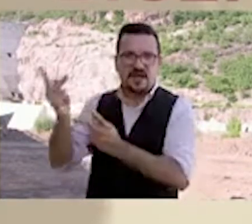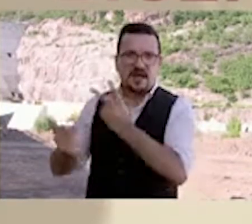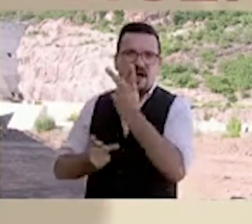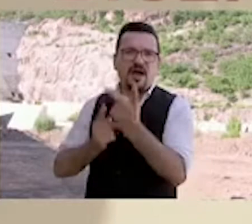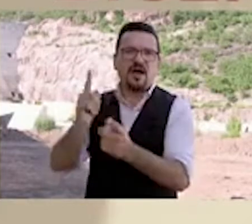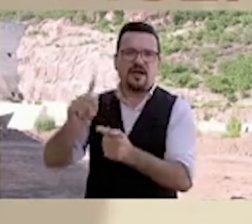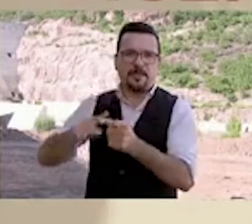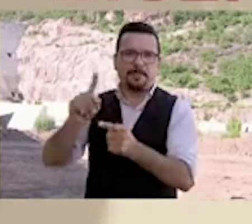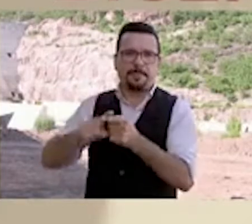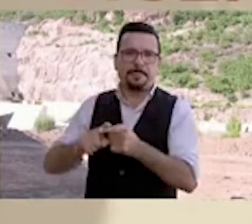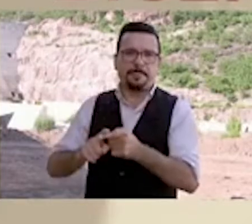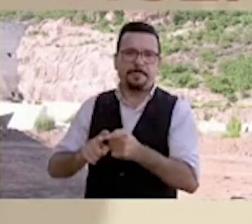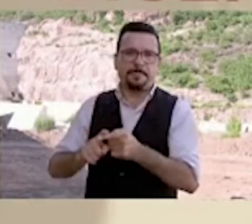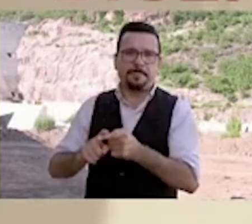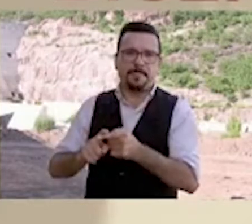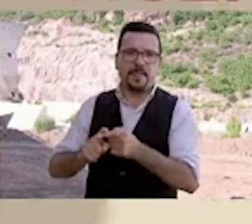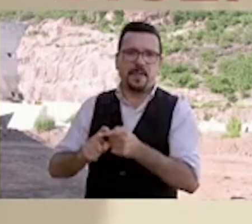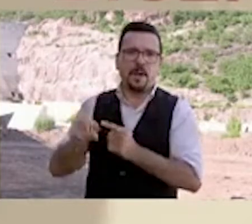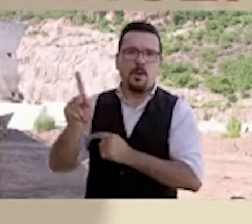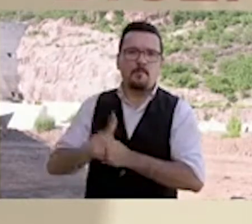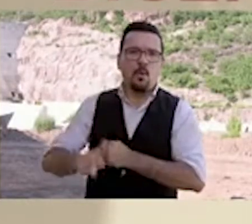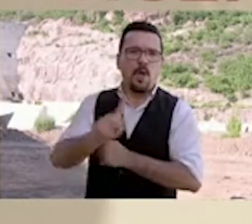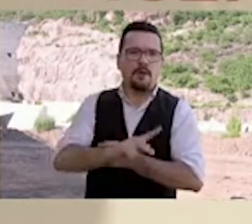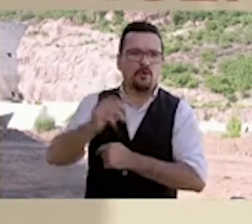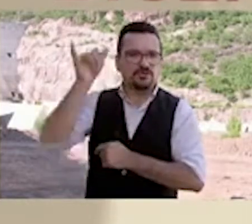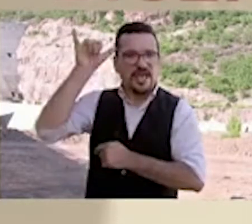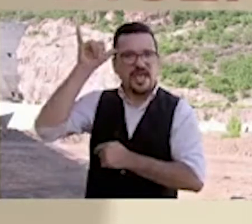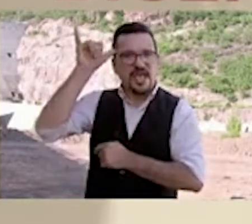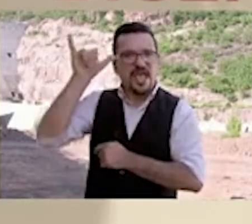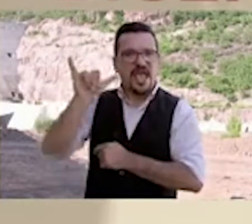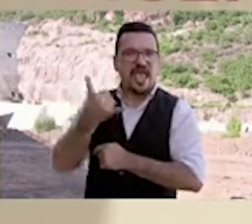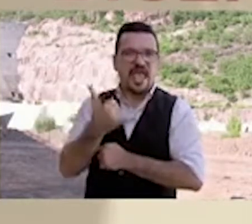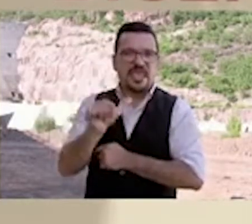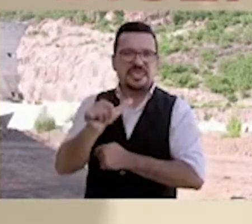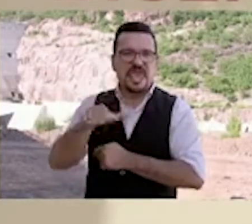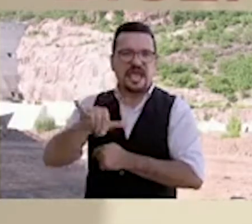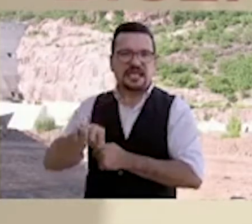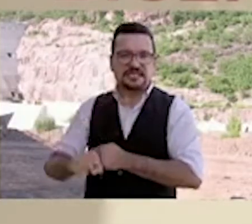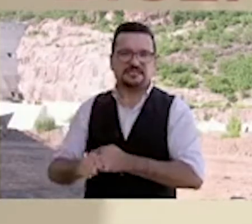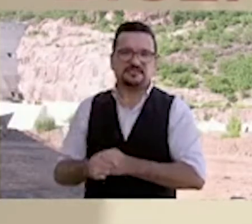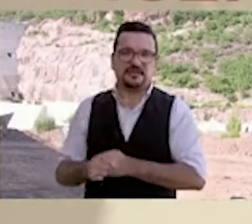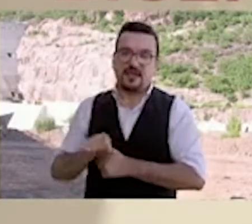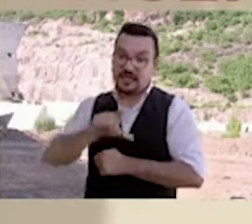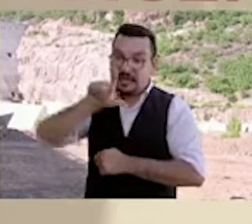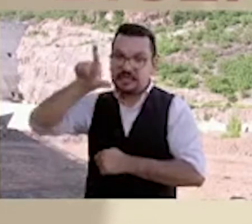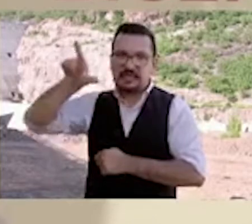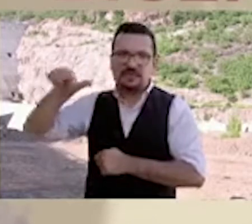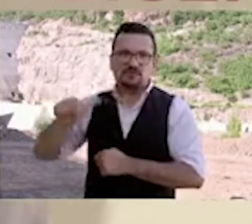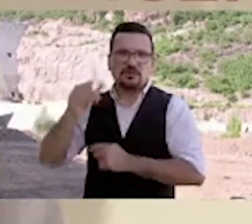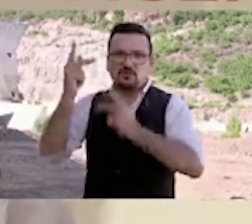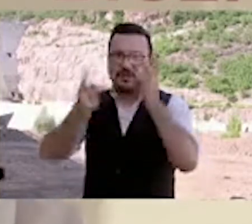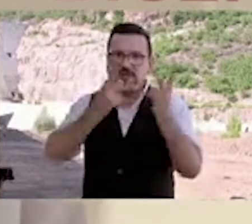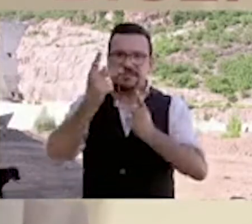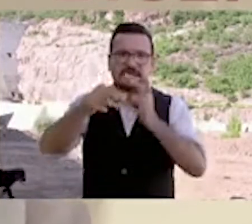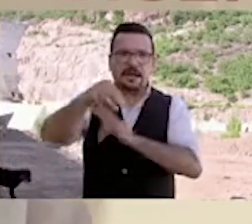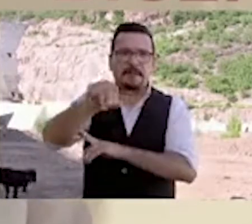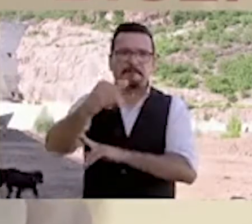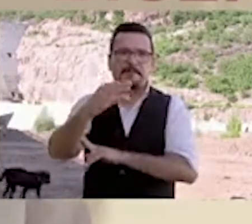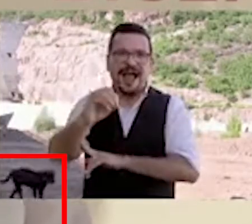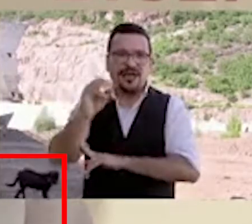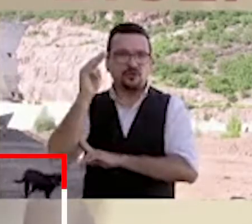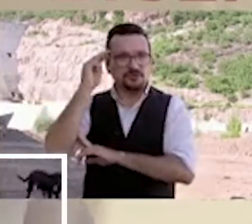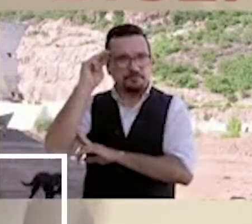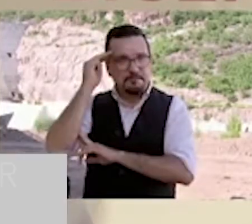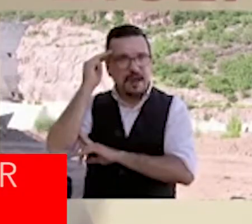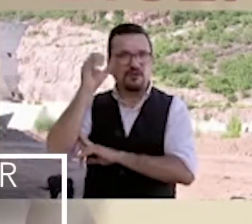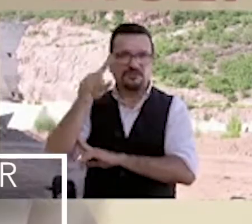con los pueblos yaquis y posteriormente voy a estar con los mayos y